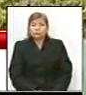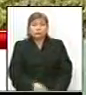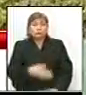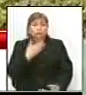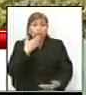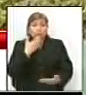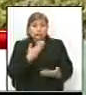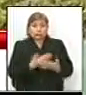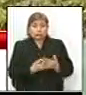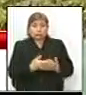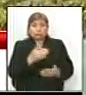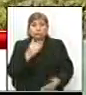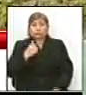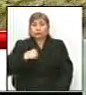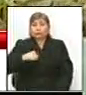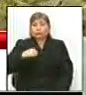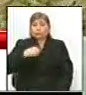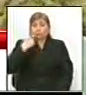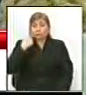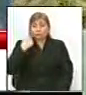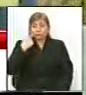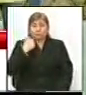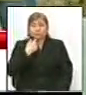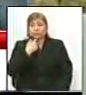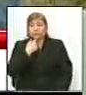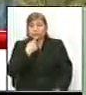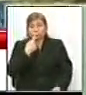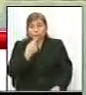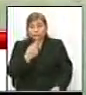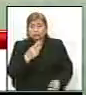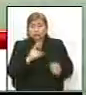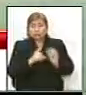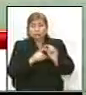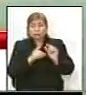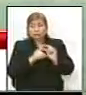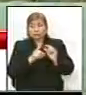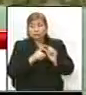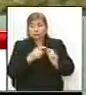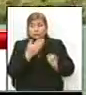Gracias, señor alcalde. Vamos a darle la palabra a